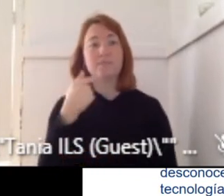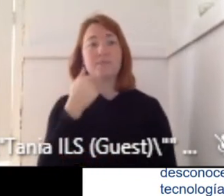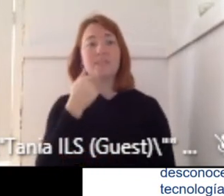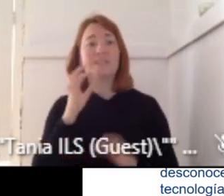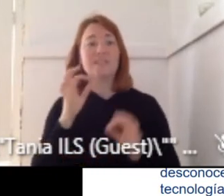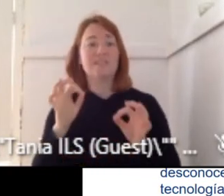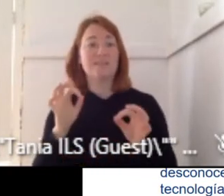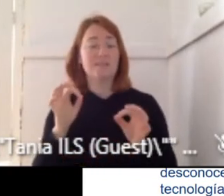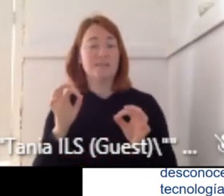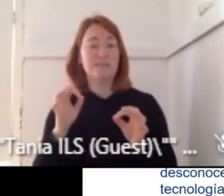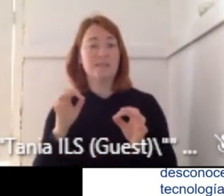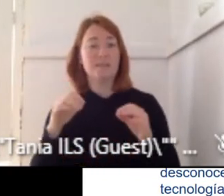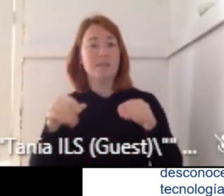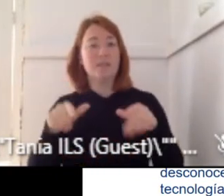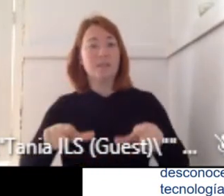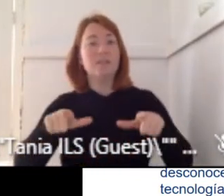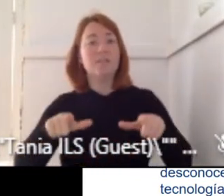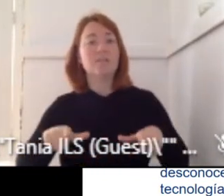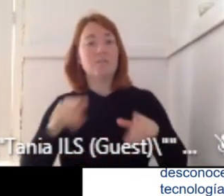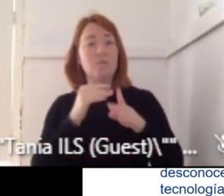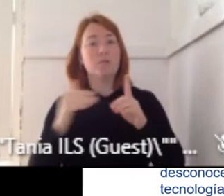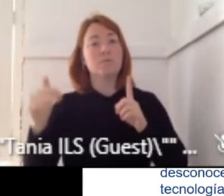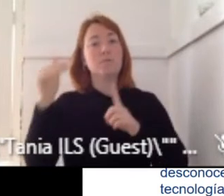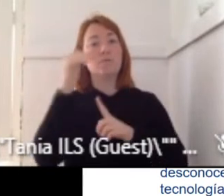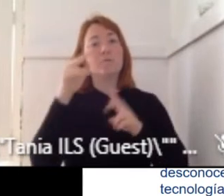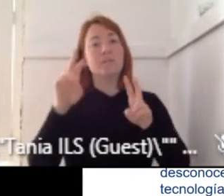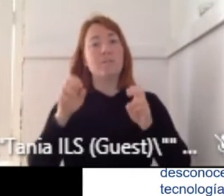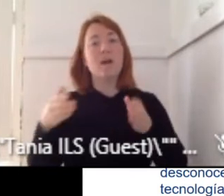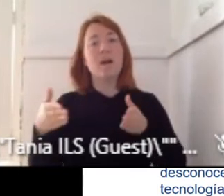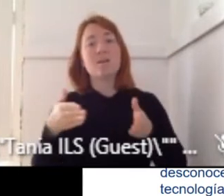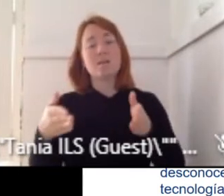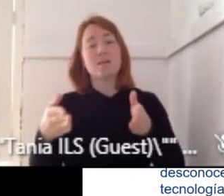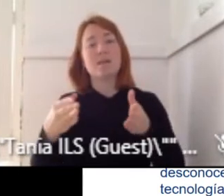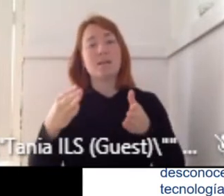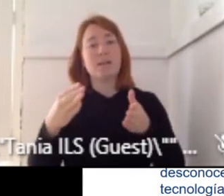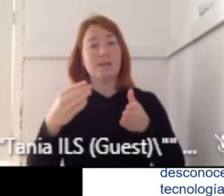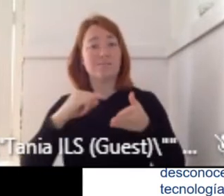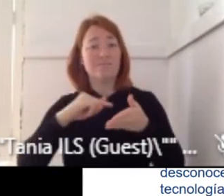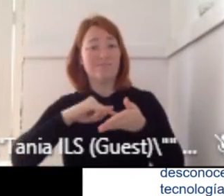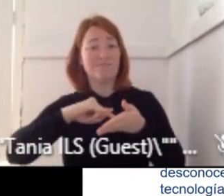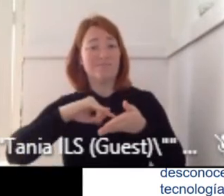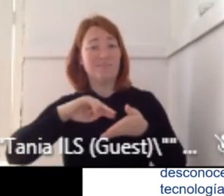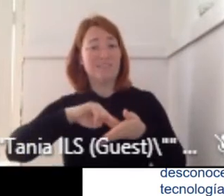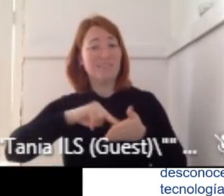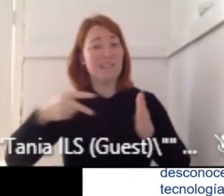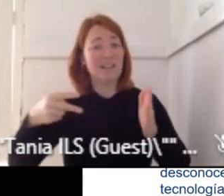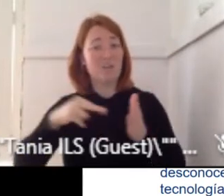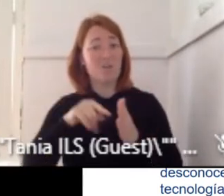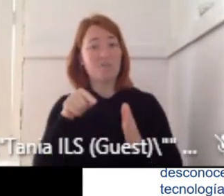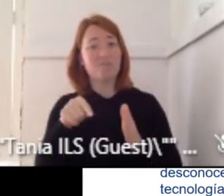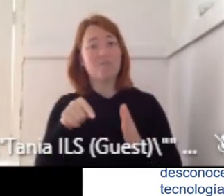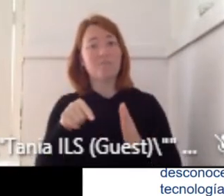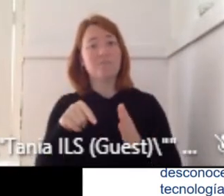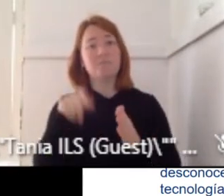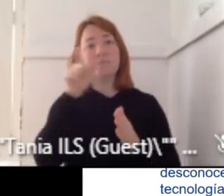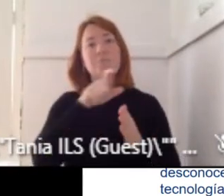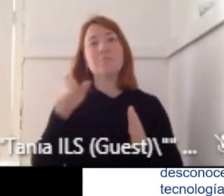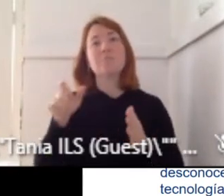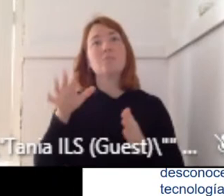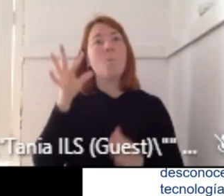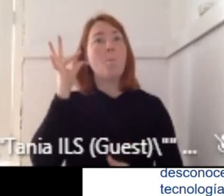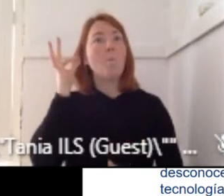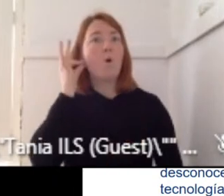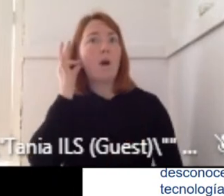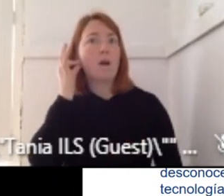es decir, el subconjunto de la población que se supone está más formado en estas disciplinas, desconocen incluso a las mujeres más brillantes de la historia de